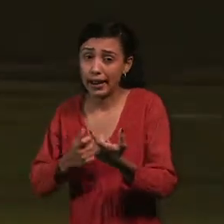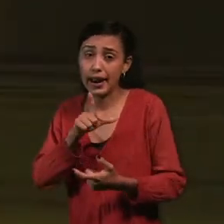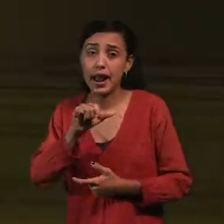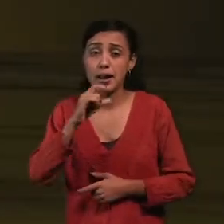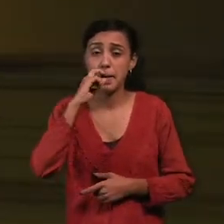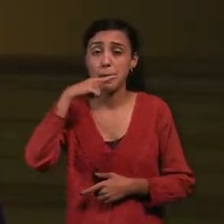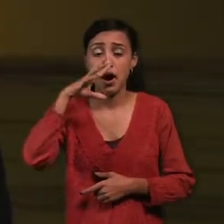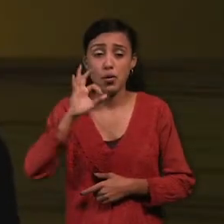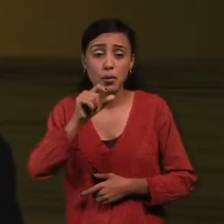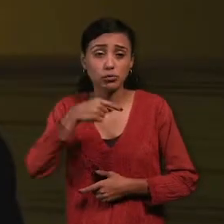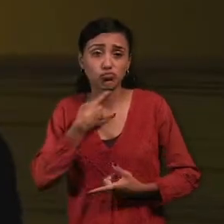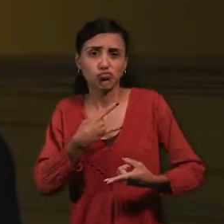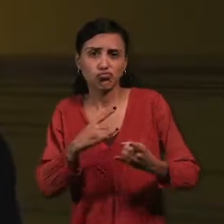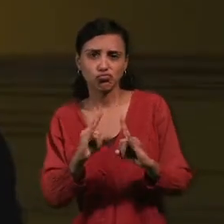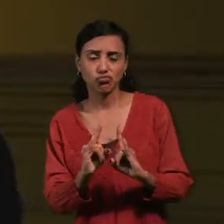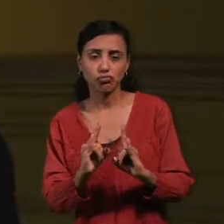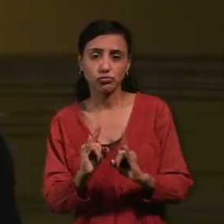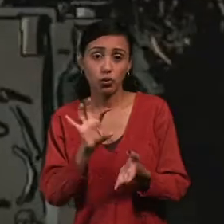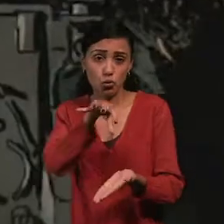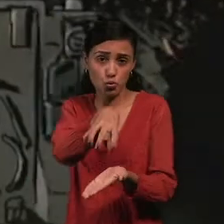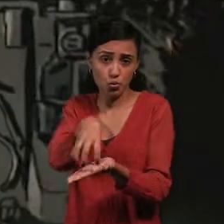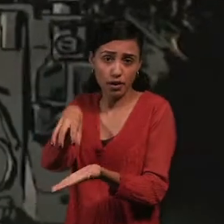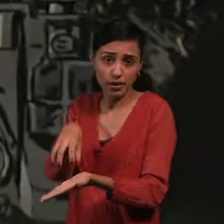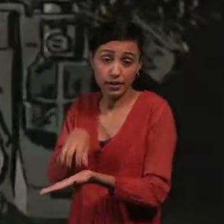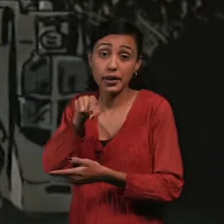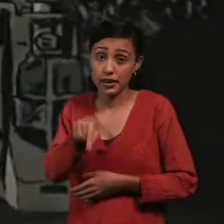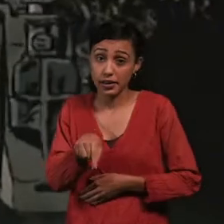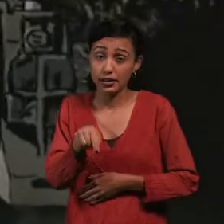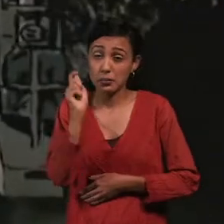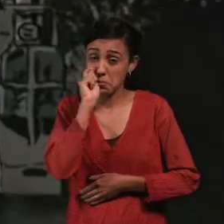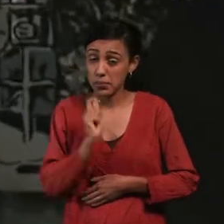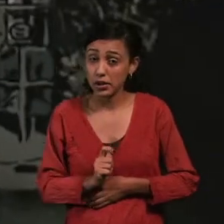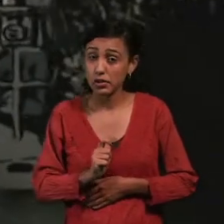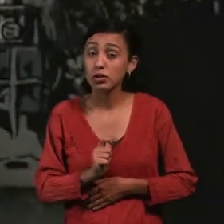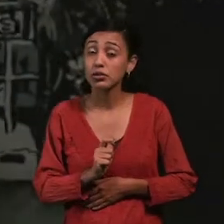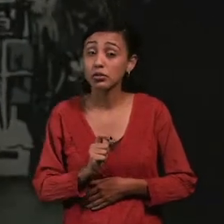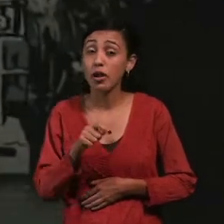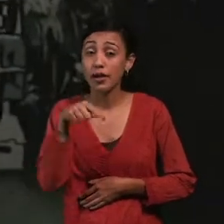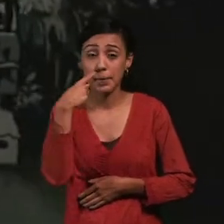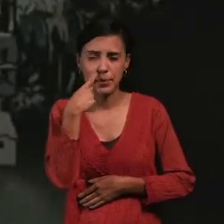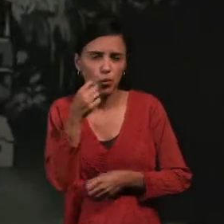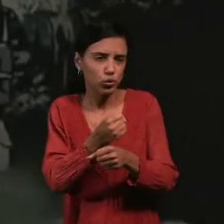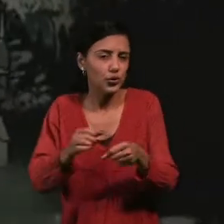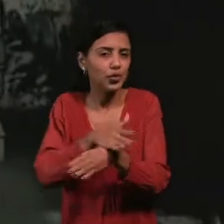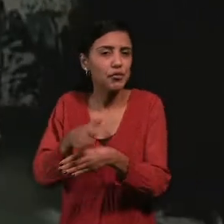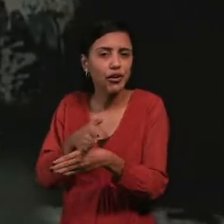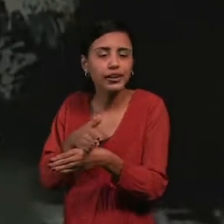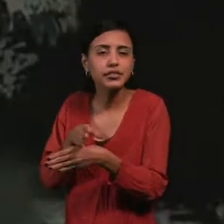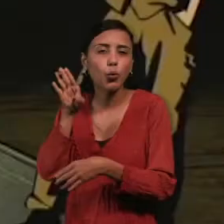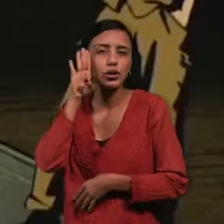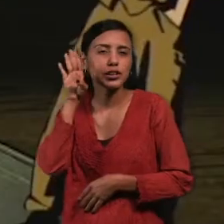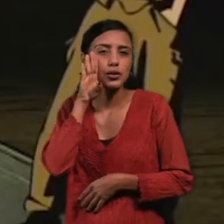las matanzas de Sabra y Shatila. Esta obra ha removido viejos esquemas del uso de la animación